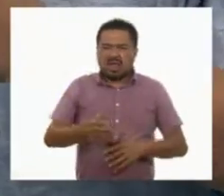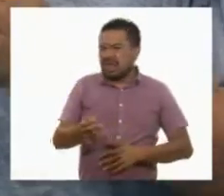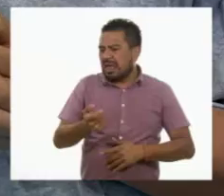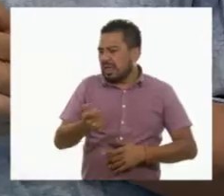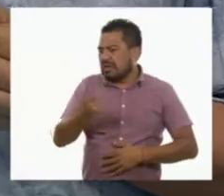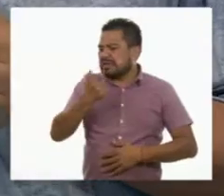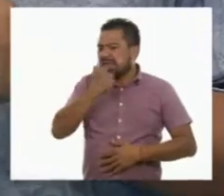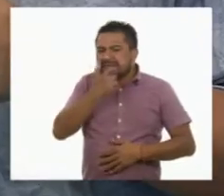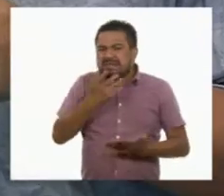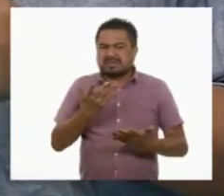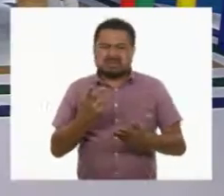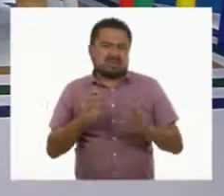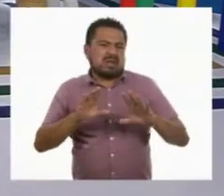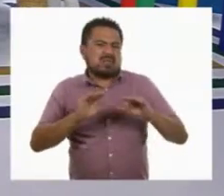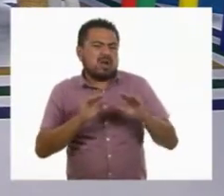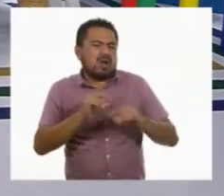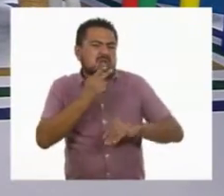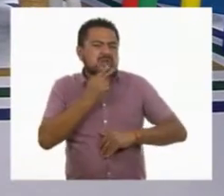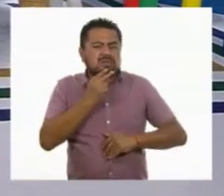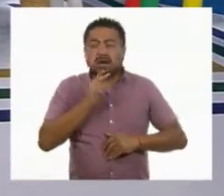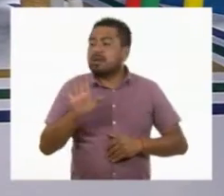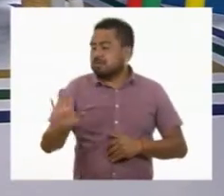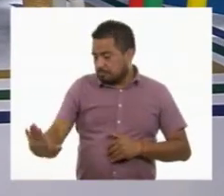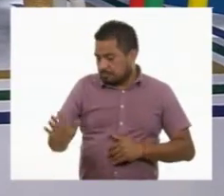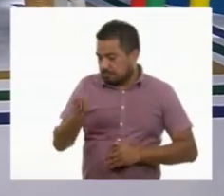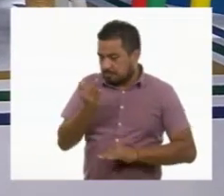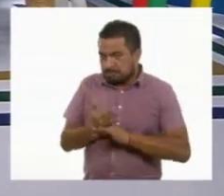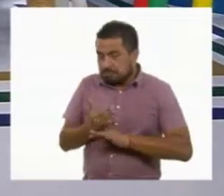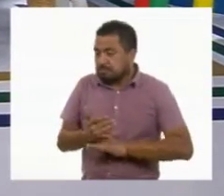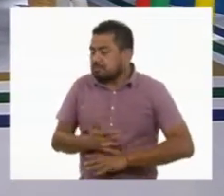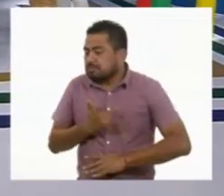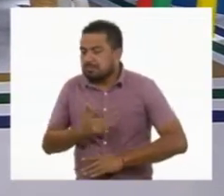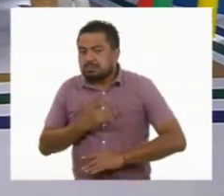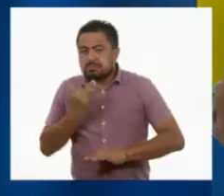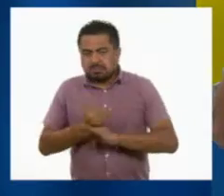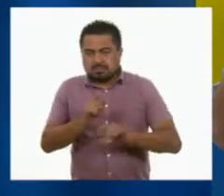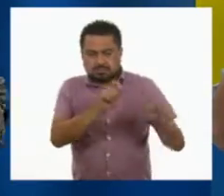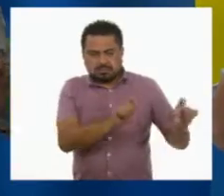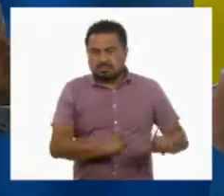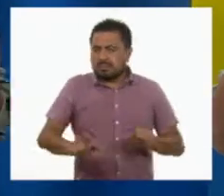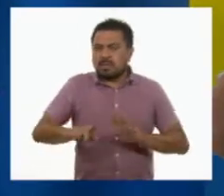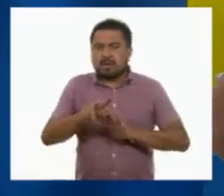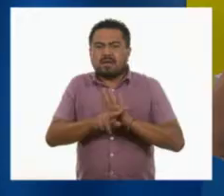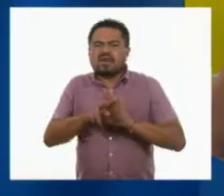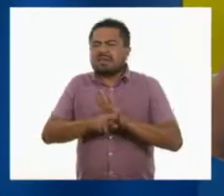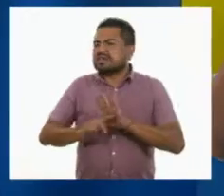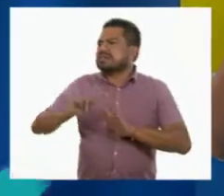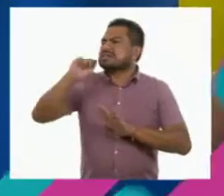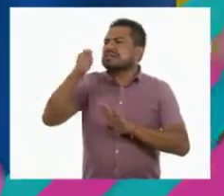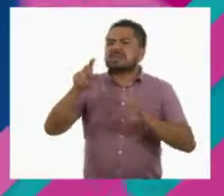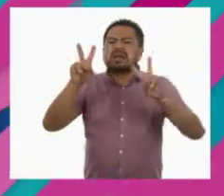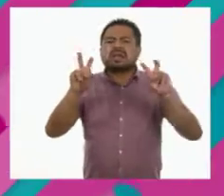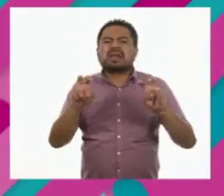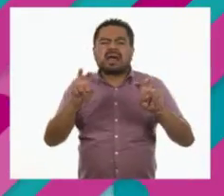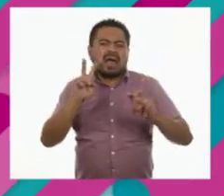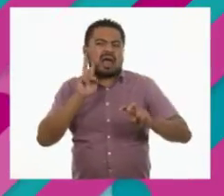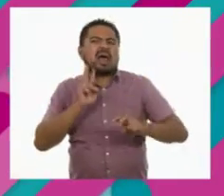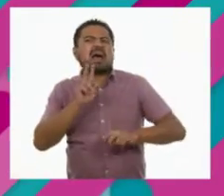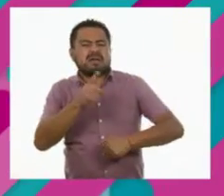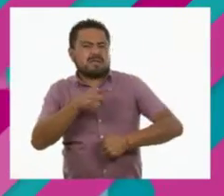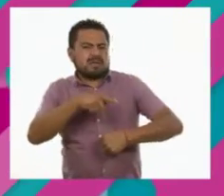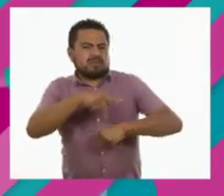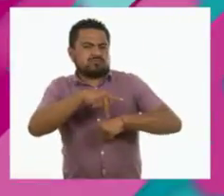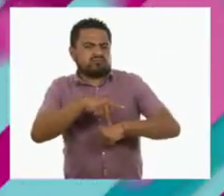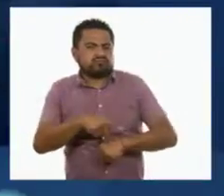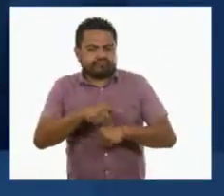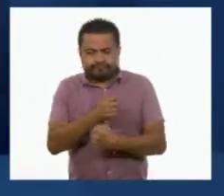o malvaviscos. Bueno, ¿qué les parece si vamos a ver este video y trata sobre el sobrepeso?